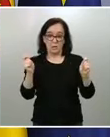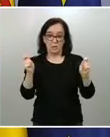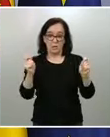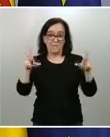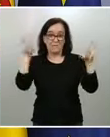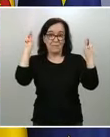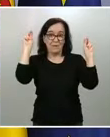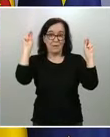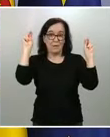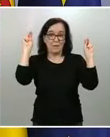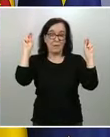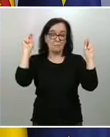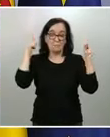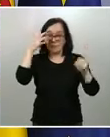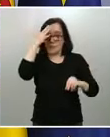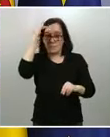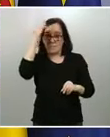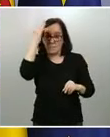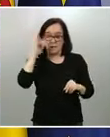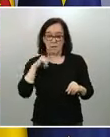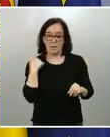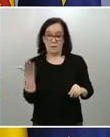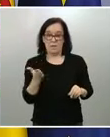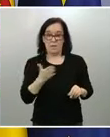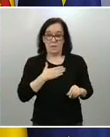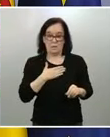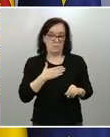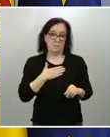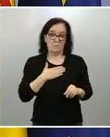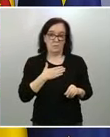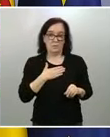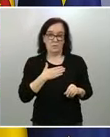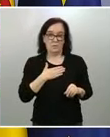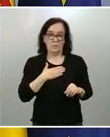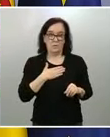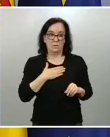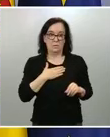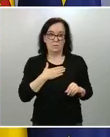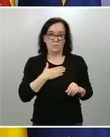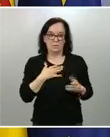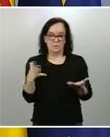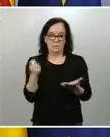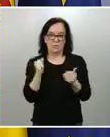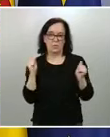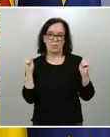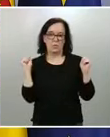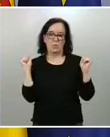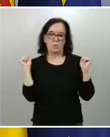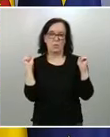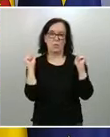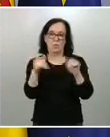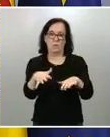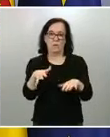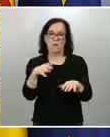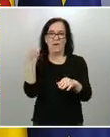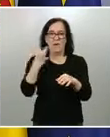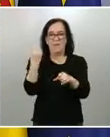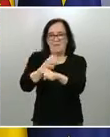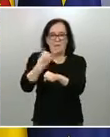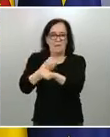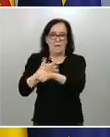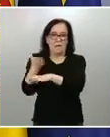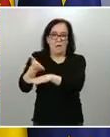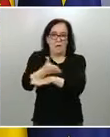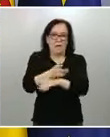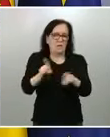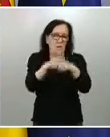imagínense al día siguiente todo el mundo tiene que incorporarse a su actividad sea la que sea pues uno